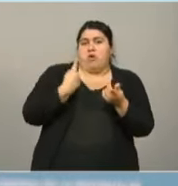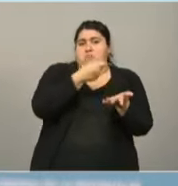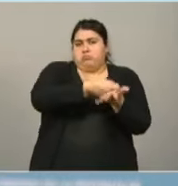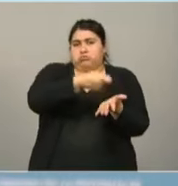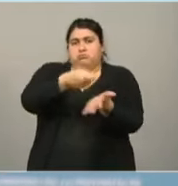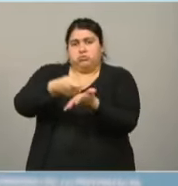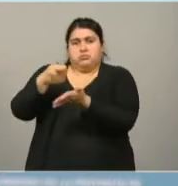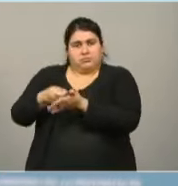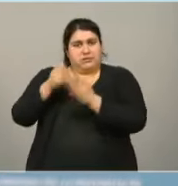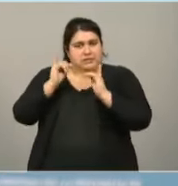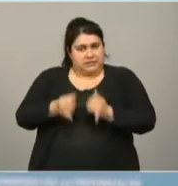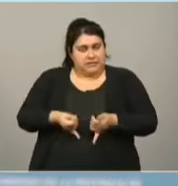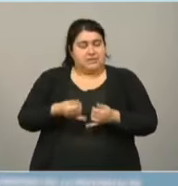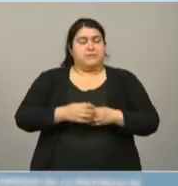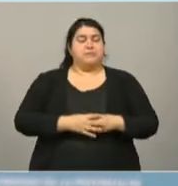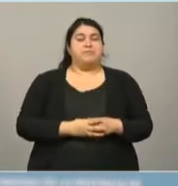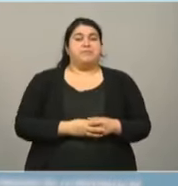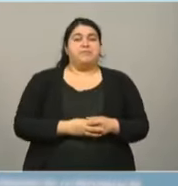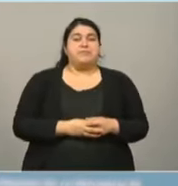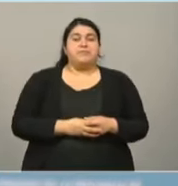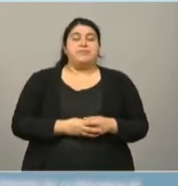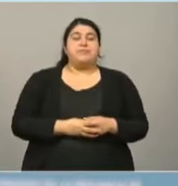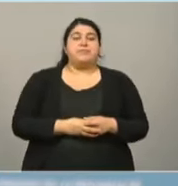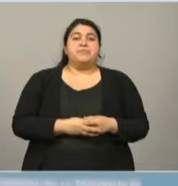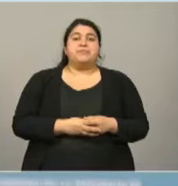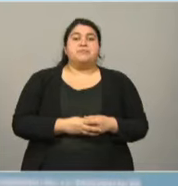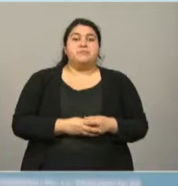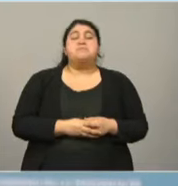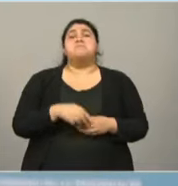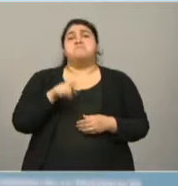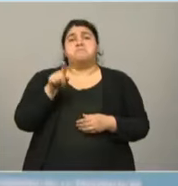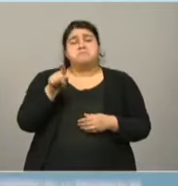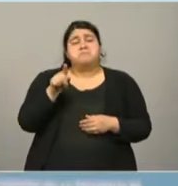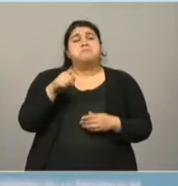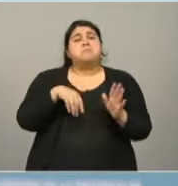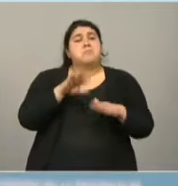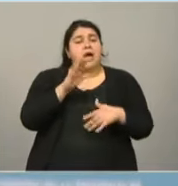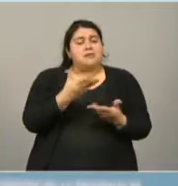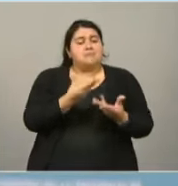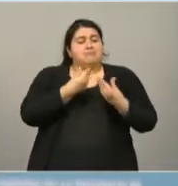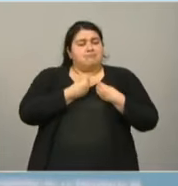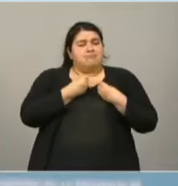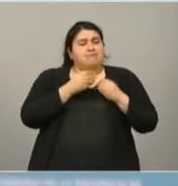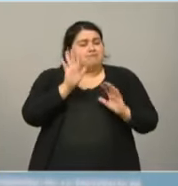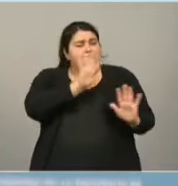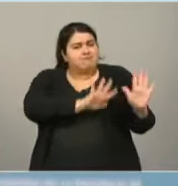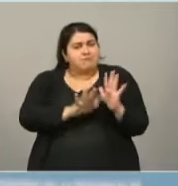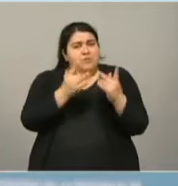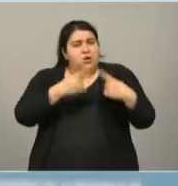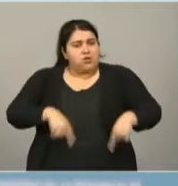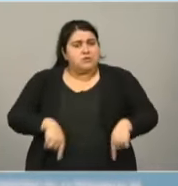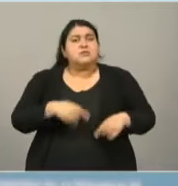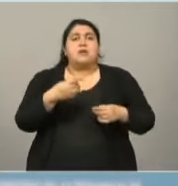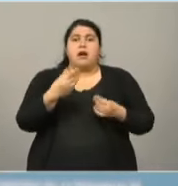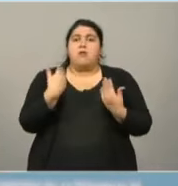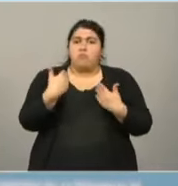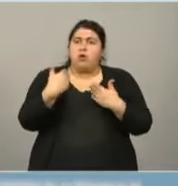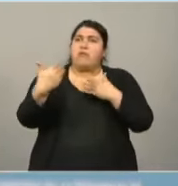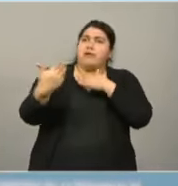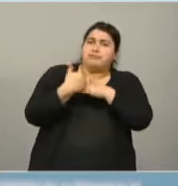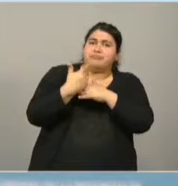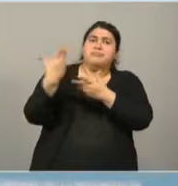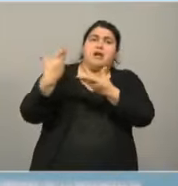provincia que es atendible para la provincia que nos permite tener financiamiento de organismos